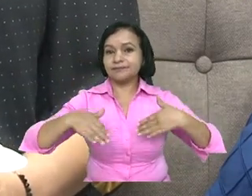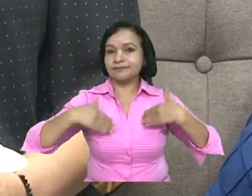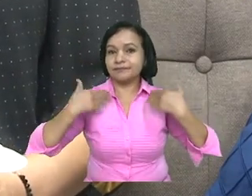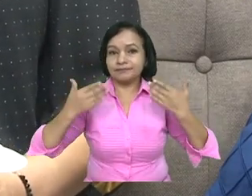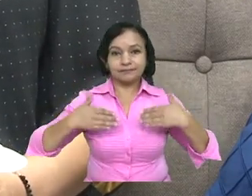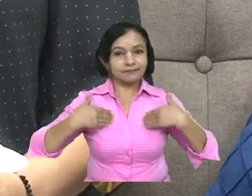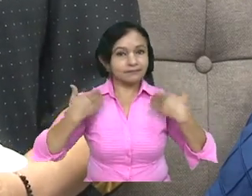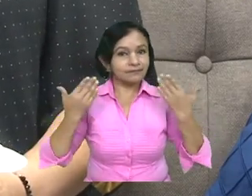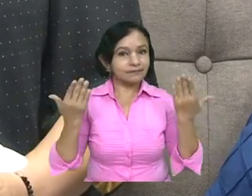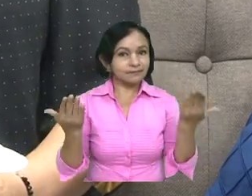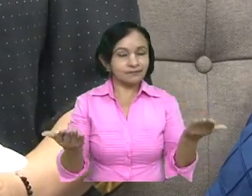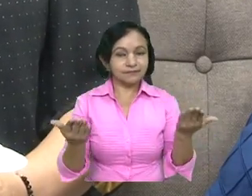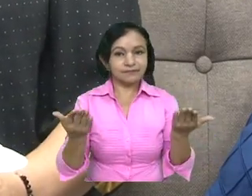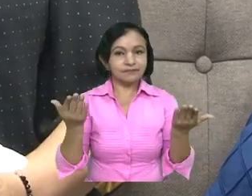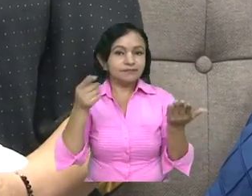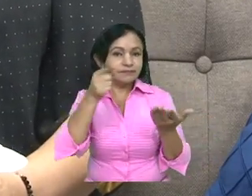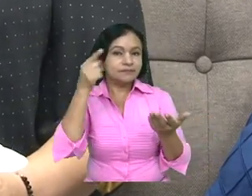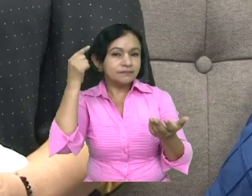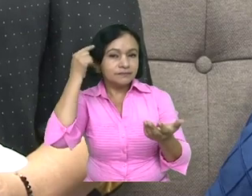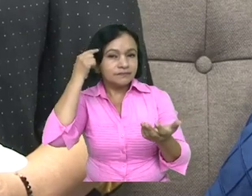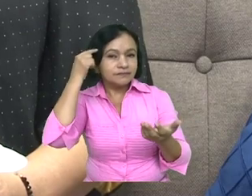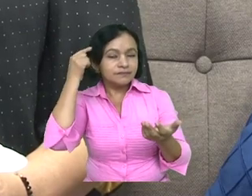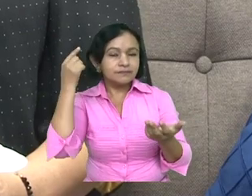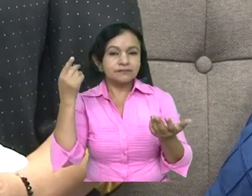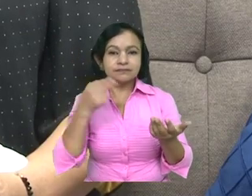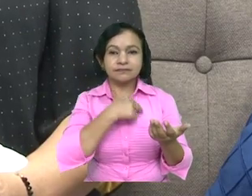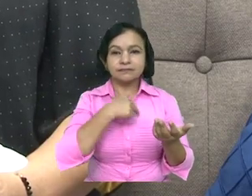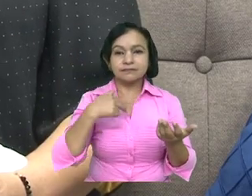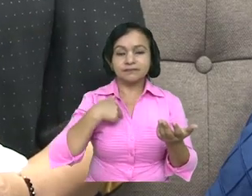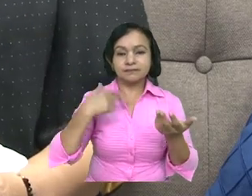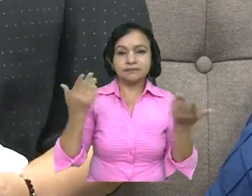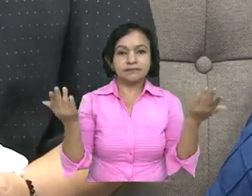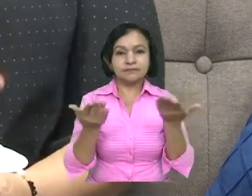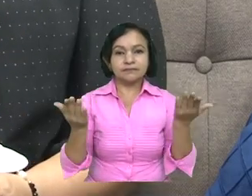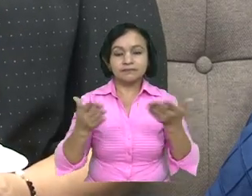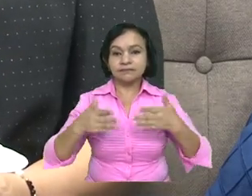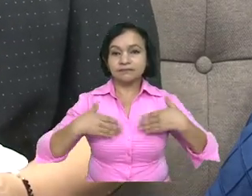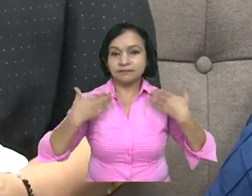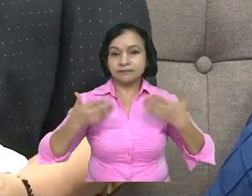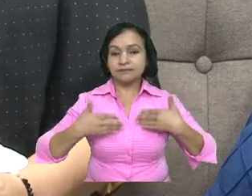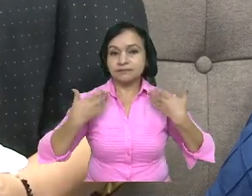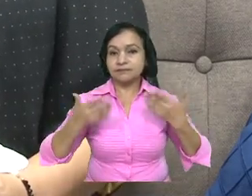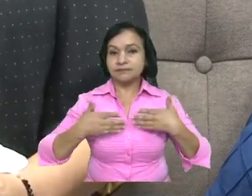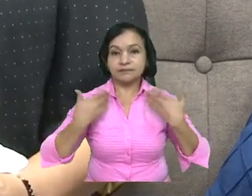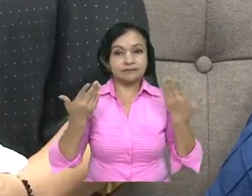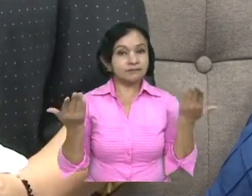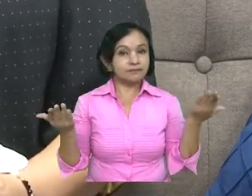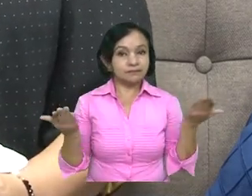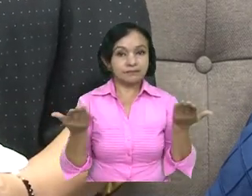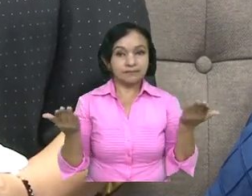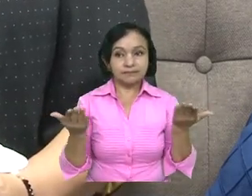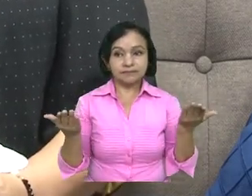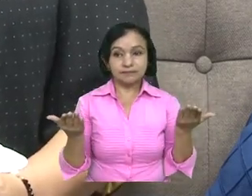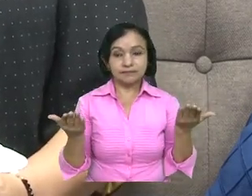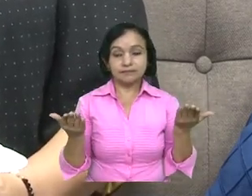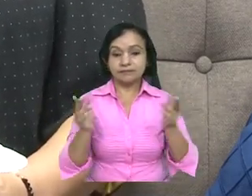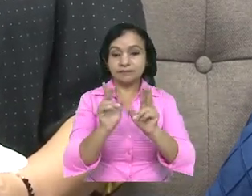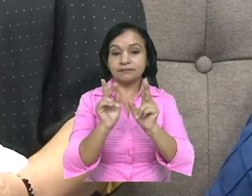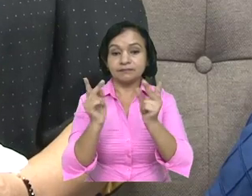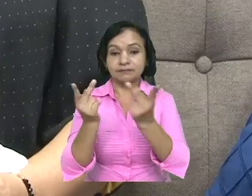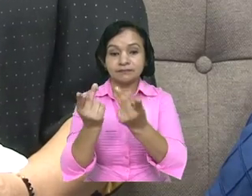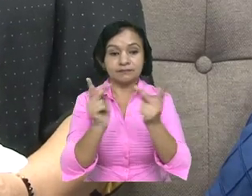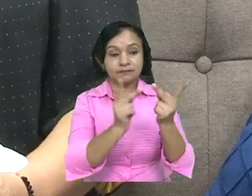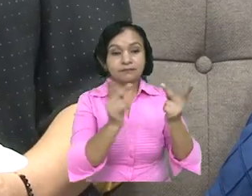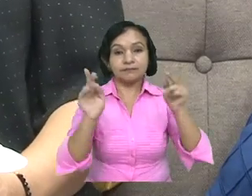alegría. Imagínate si nosotros nos pusiéramos a evaluar cuánta alegría le ha llevado a la población, a